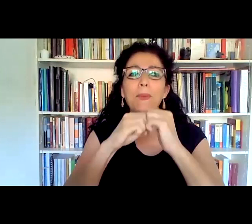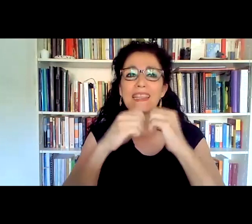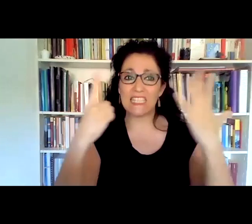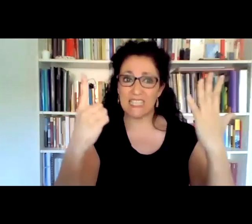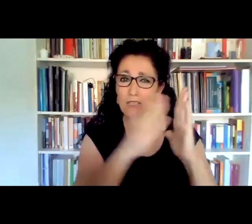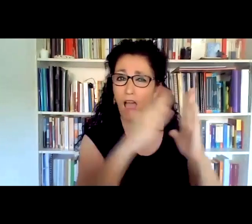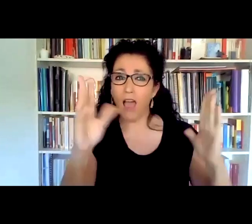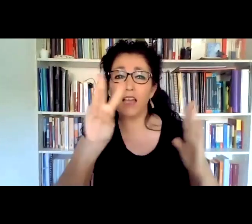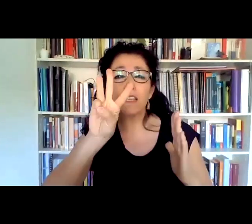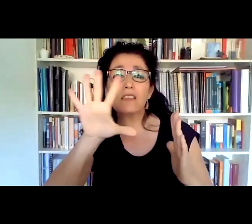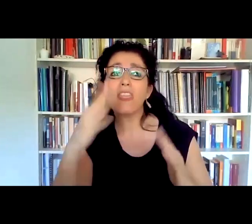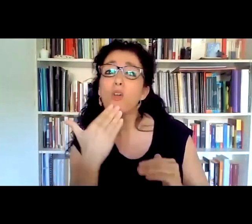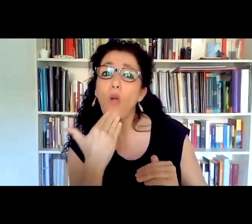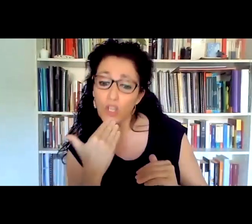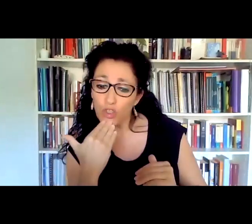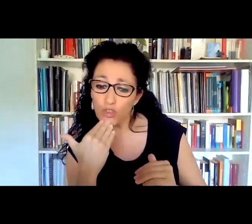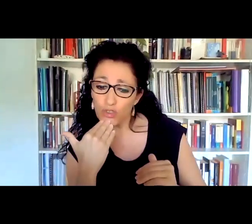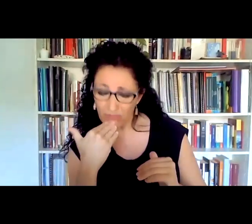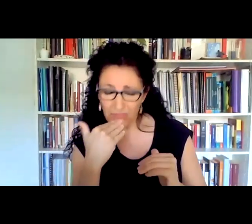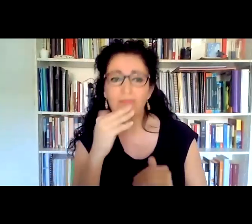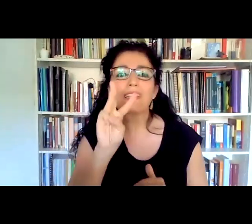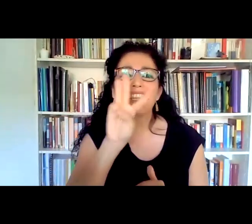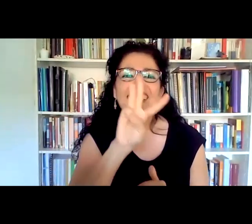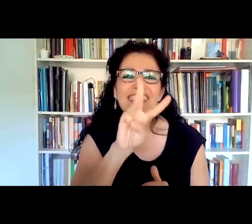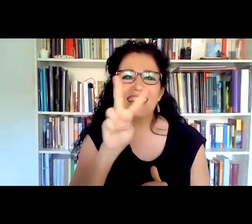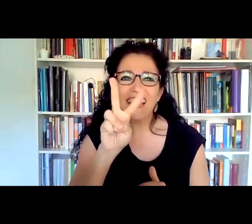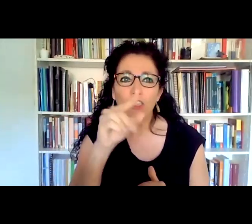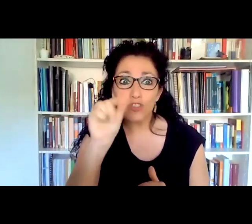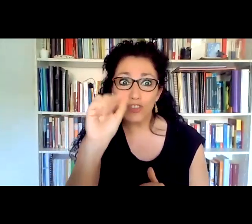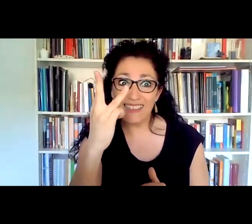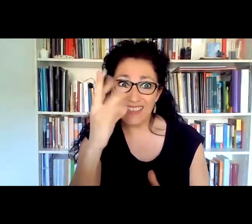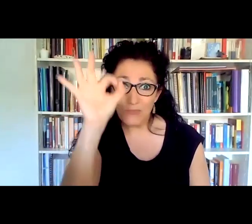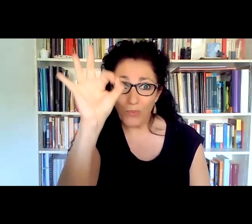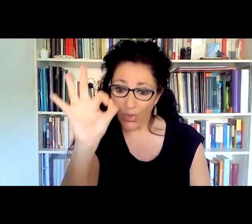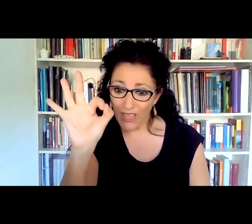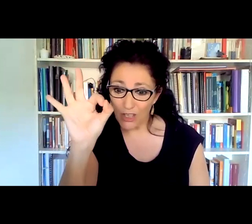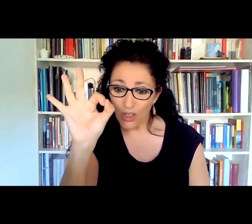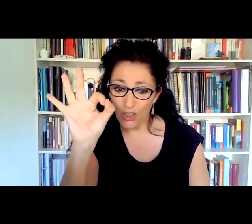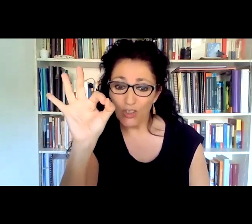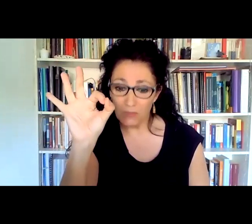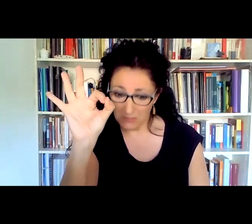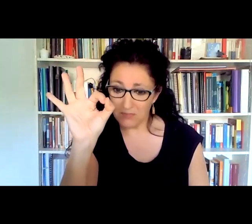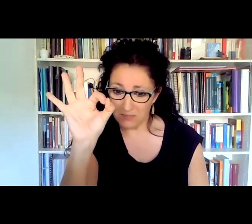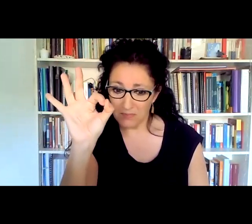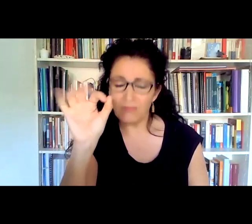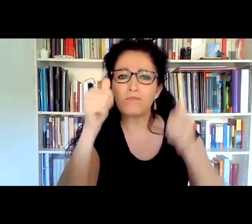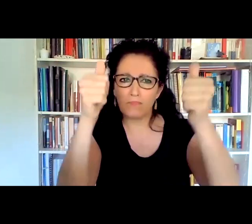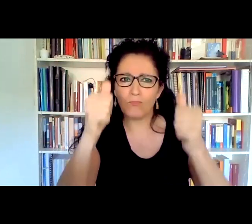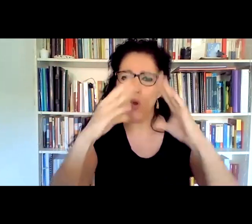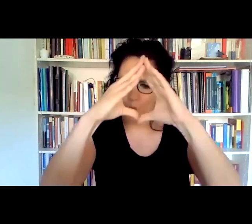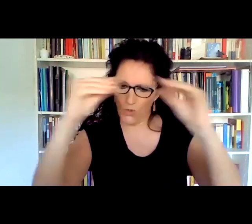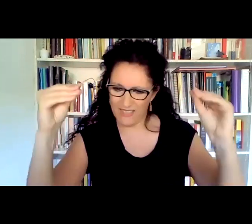usuarios, menos uso de lengua de signos han tenido dentro del ámbito educativo. El